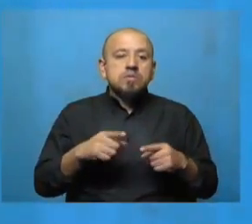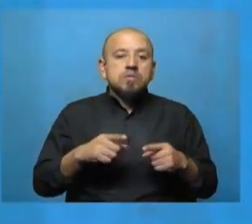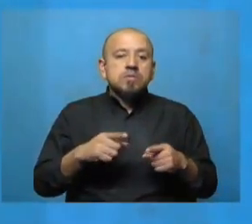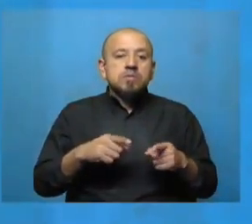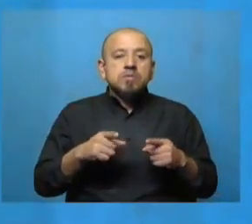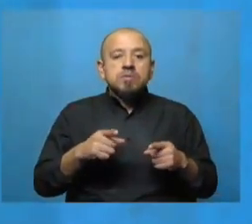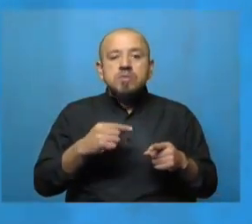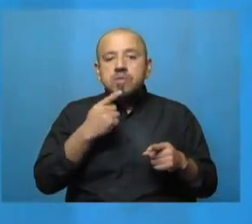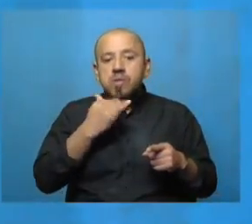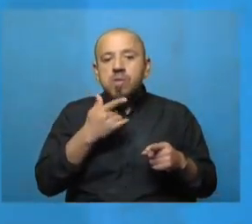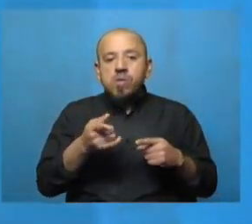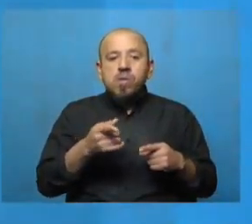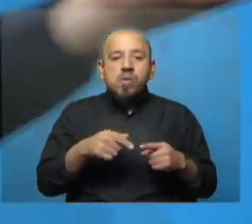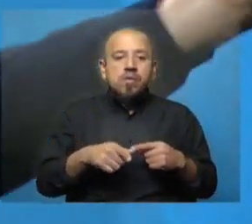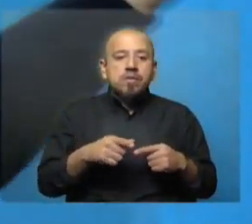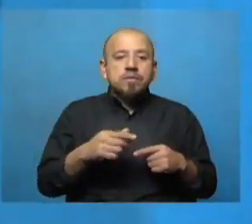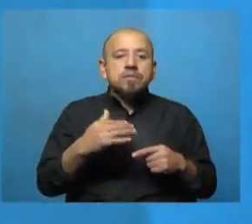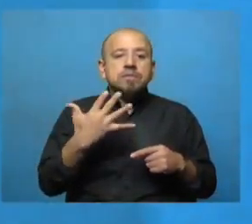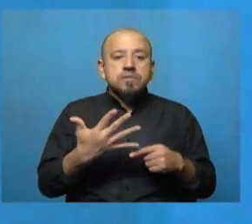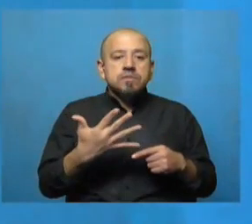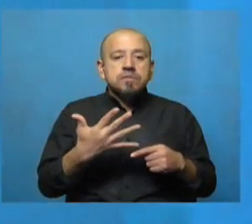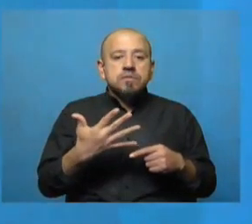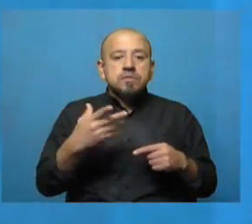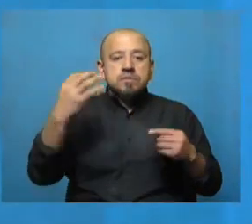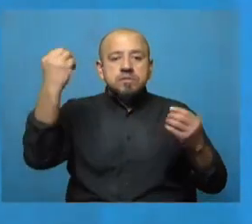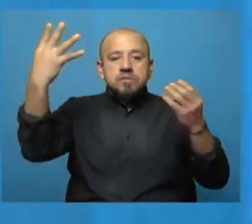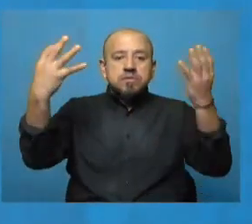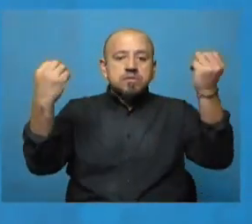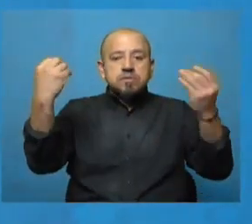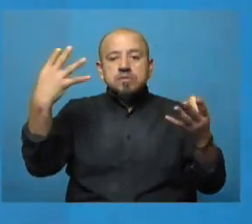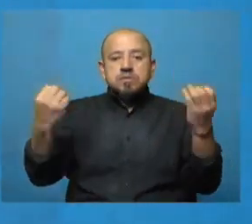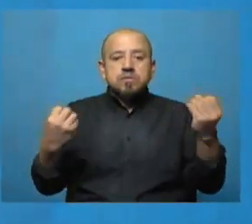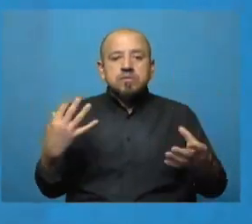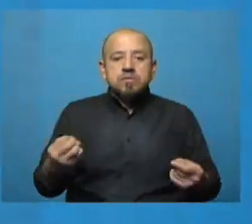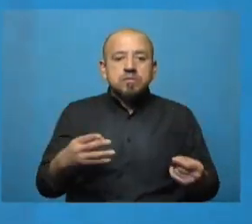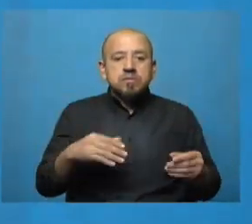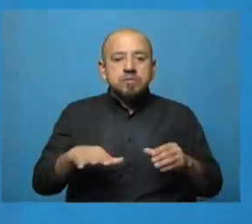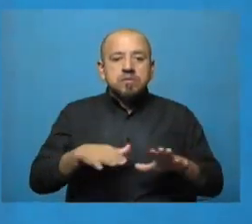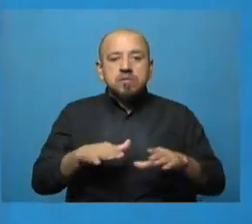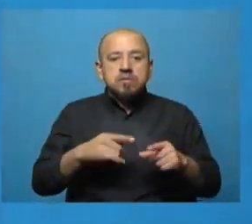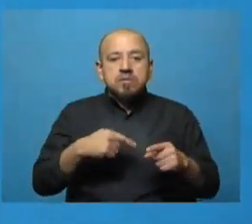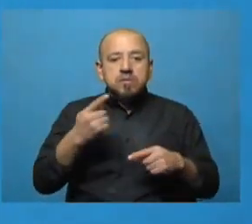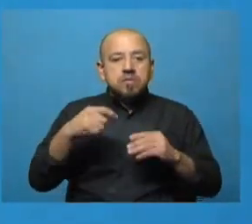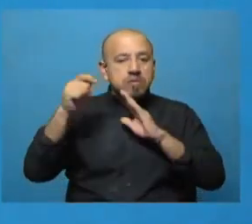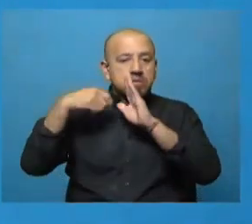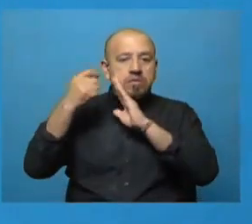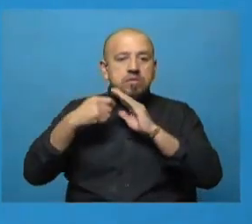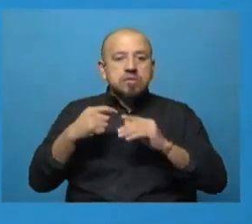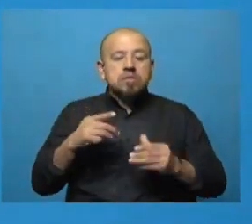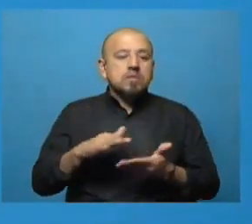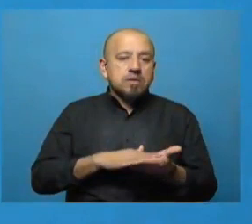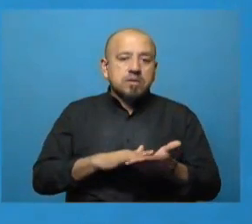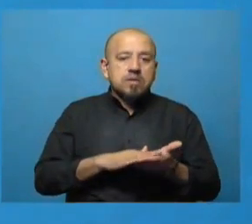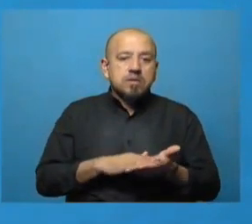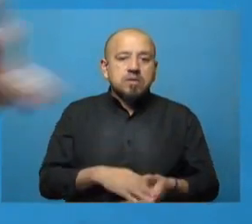si vos estás en un cuartito con los cinco cinco parlantes así y mezclasen eso y después lo llevas al cine va a sonar nada que ver